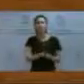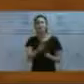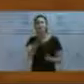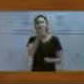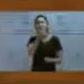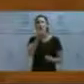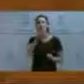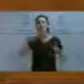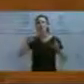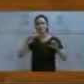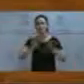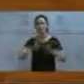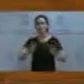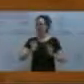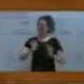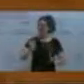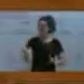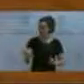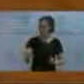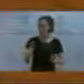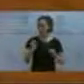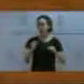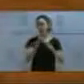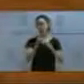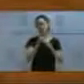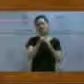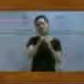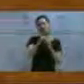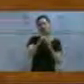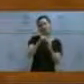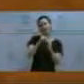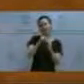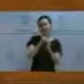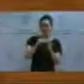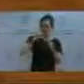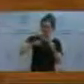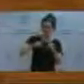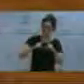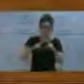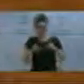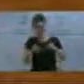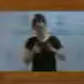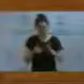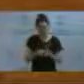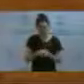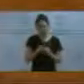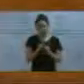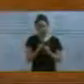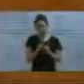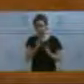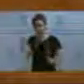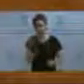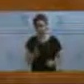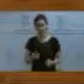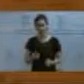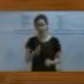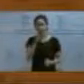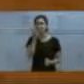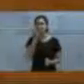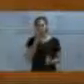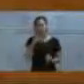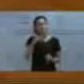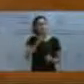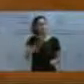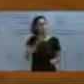discursos, estamos a lo de la clase media asturiana. Aquellos asturianos que son los más, a los que a mí me gustaría